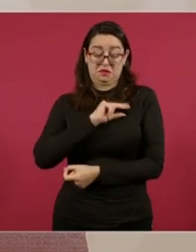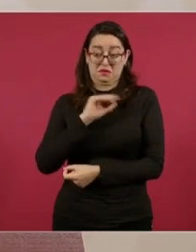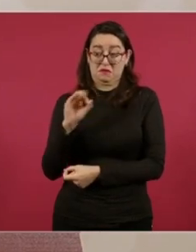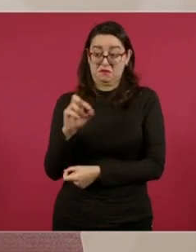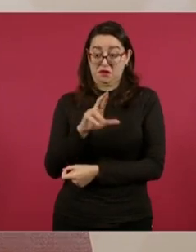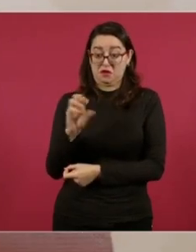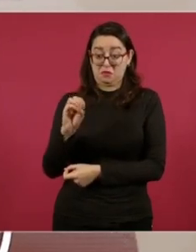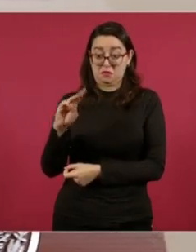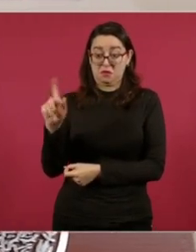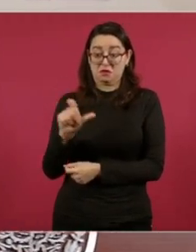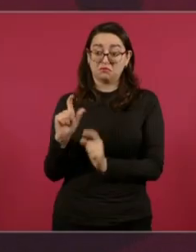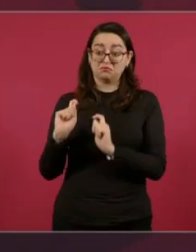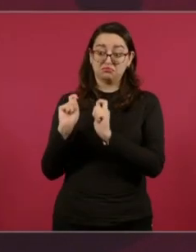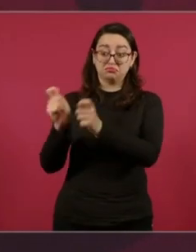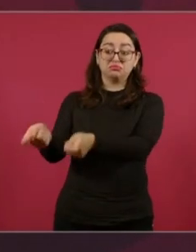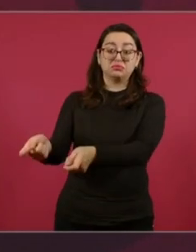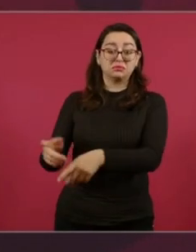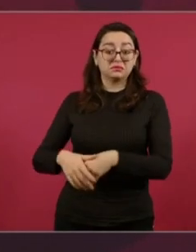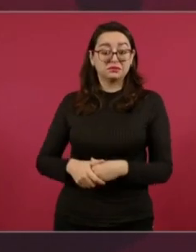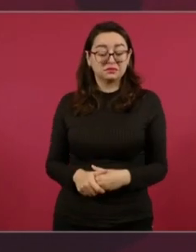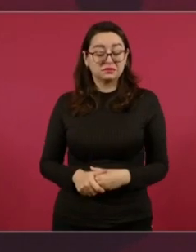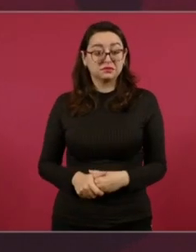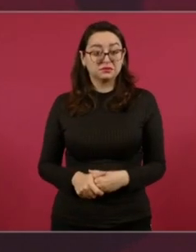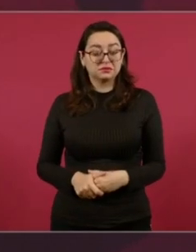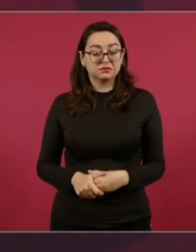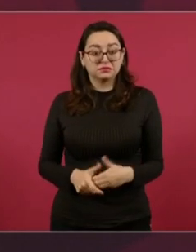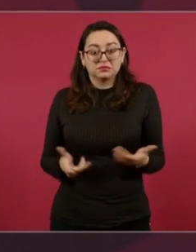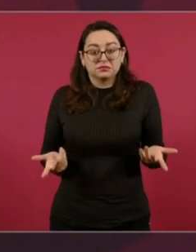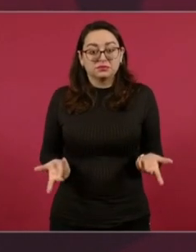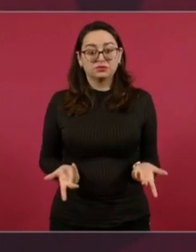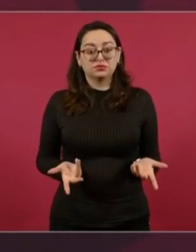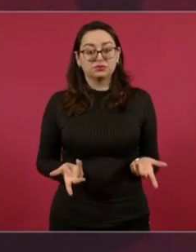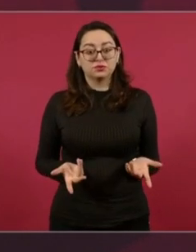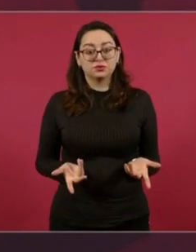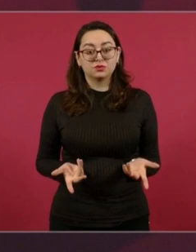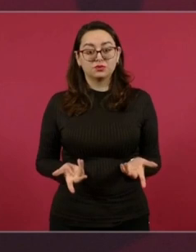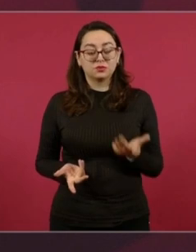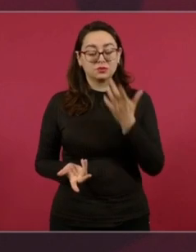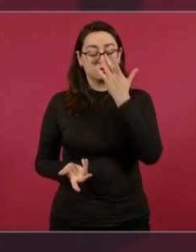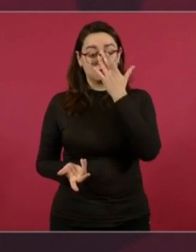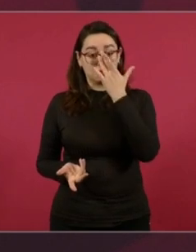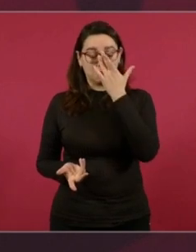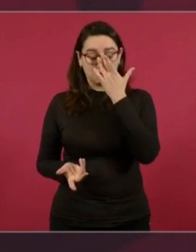y desde entonces en realidad se entregaron